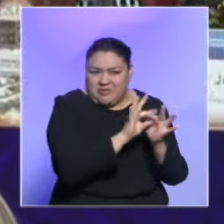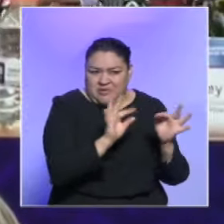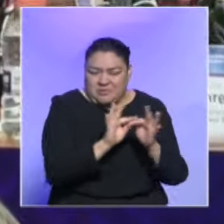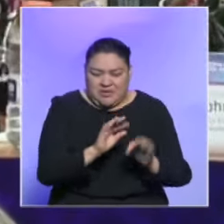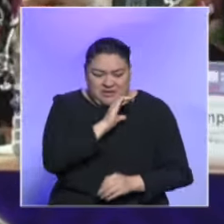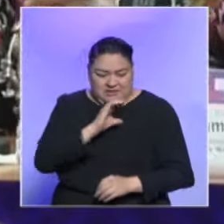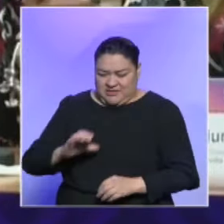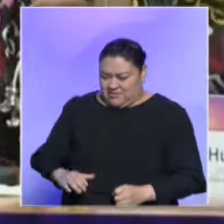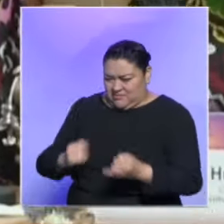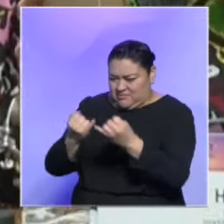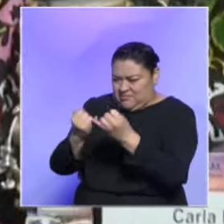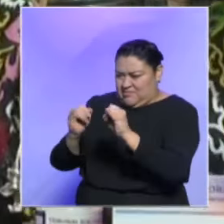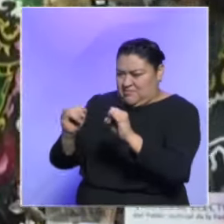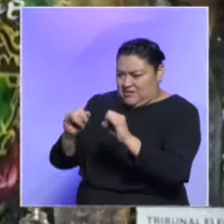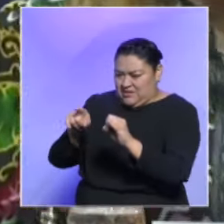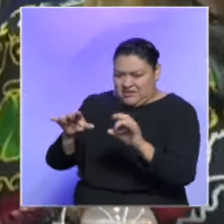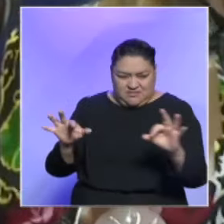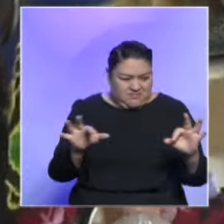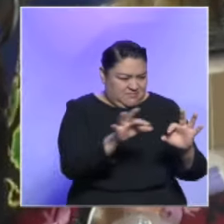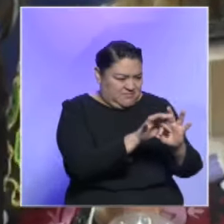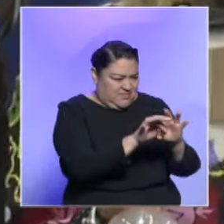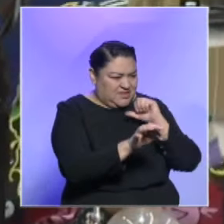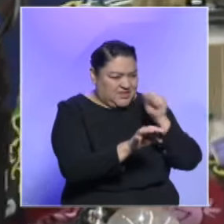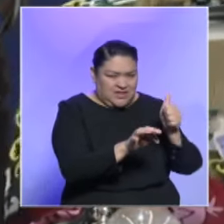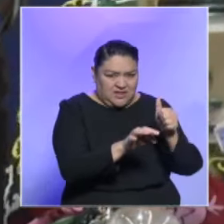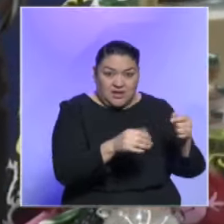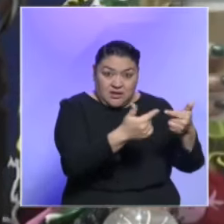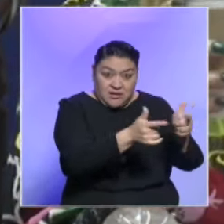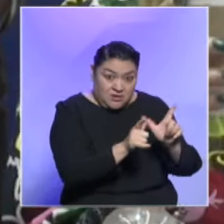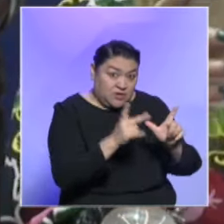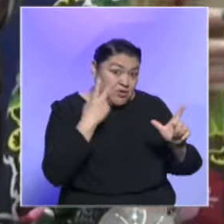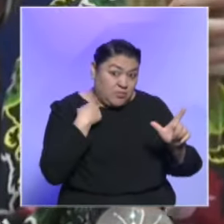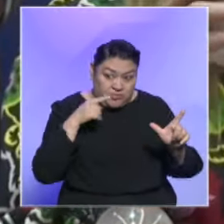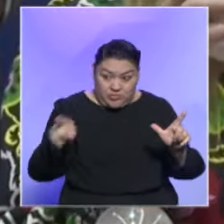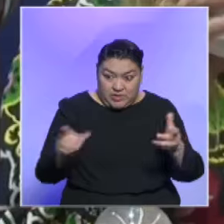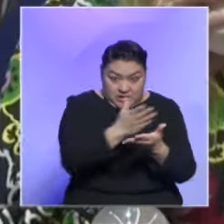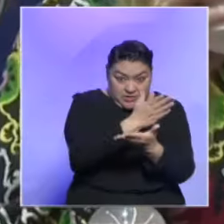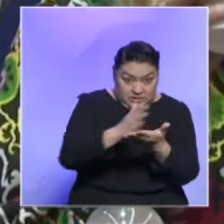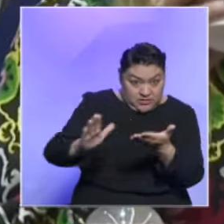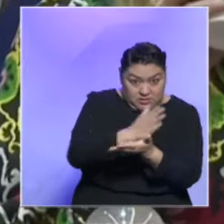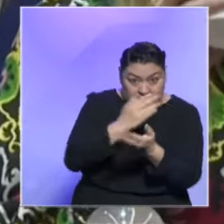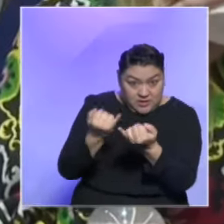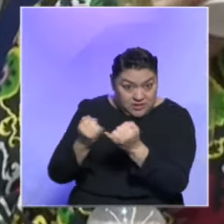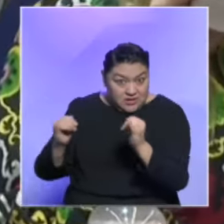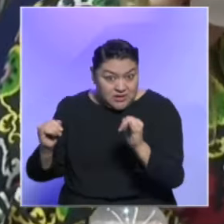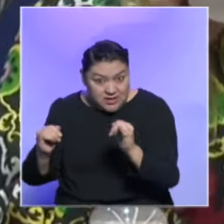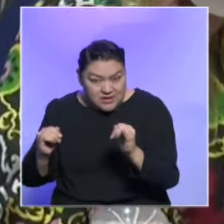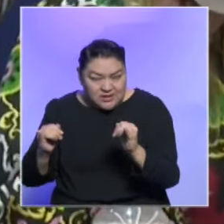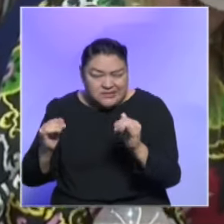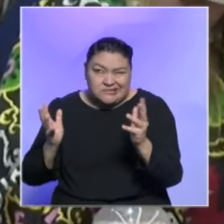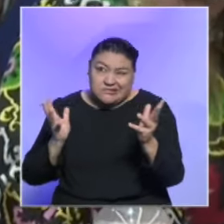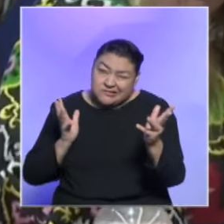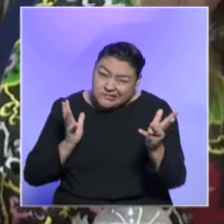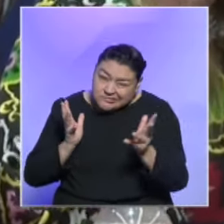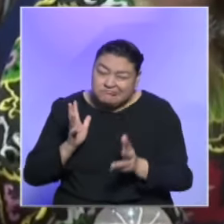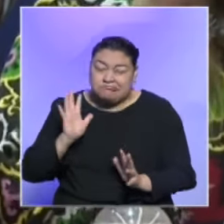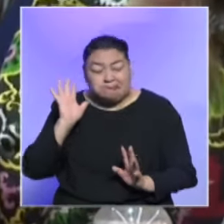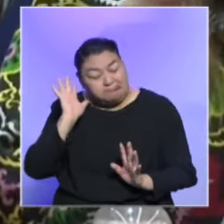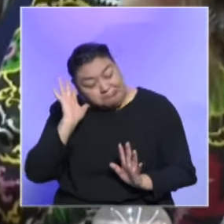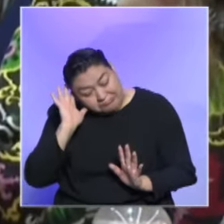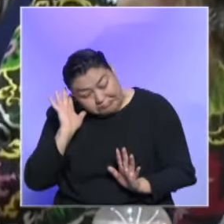la pregunta es, ¿son independientes a los partidos políticos? Tengo dudas, ¿eh? Pero puede ser.